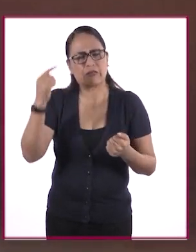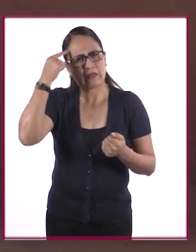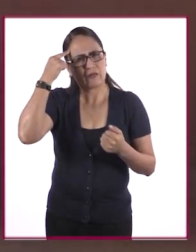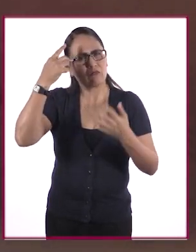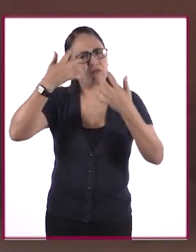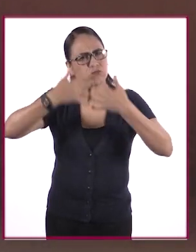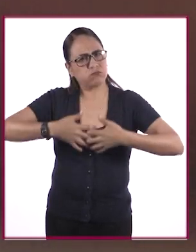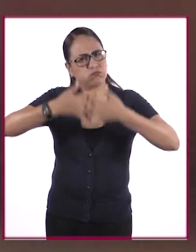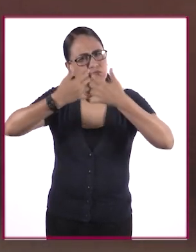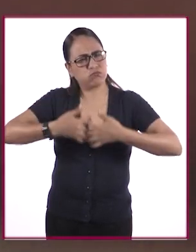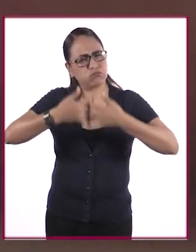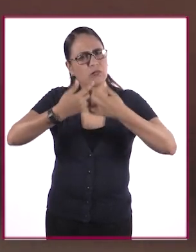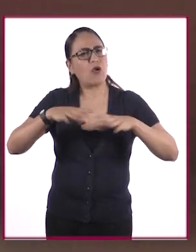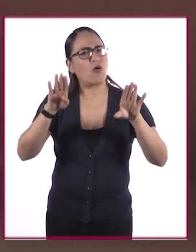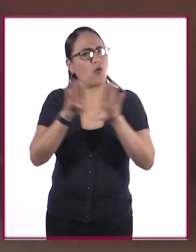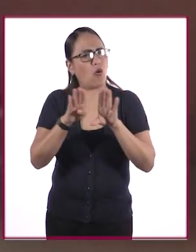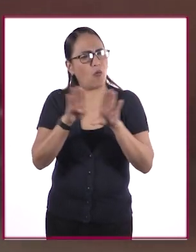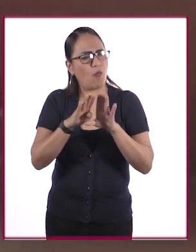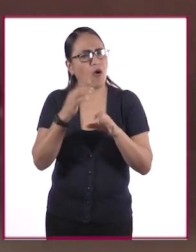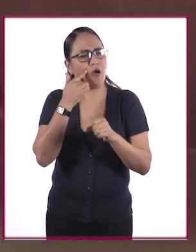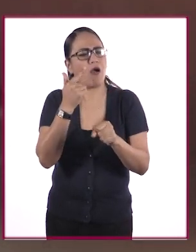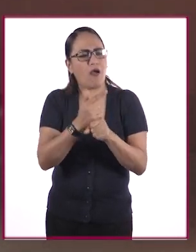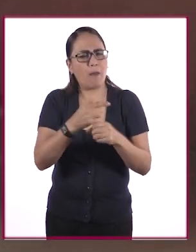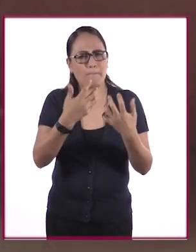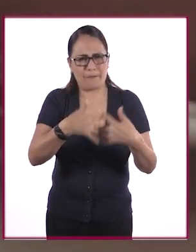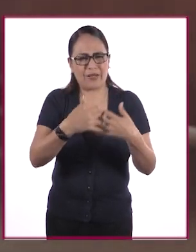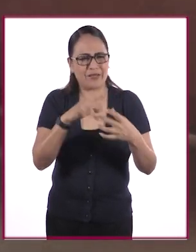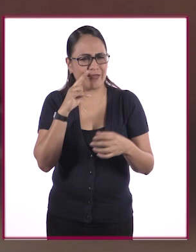proceso creativo en los seres humanos.